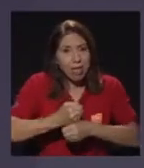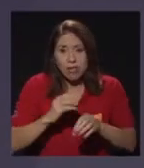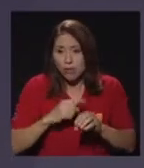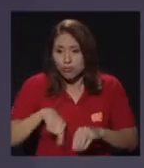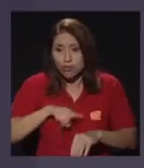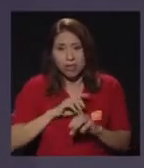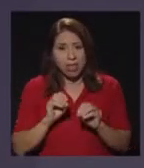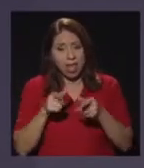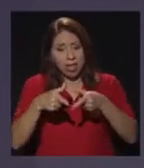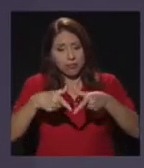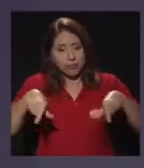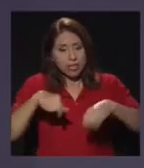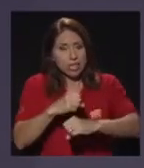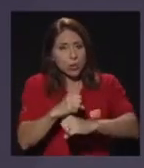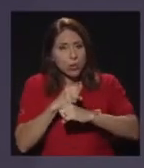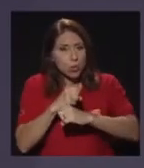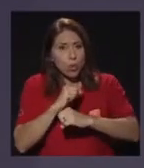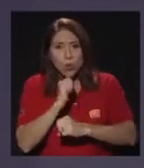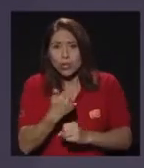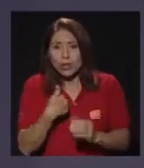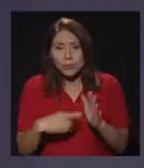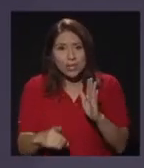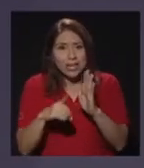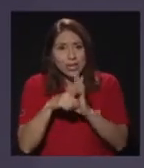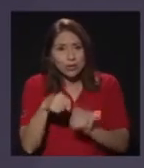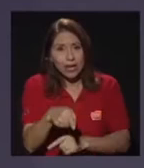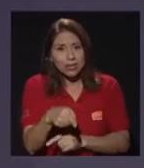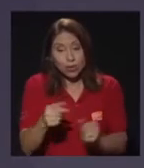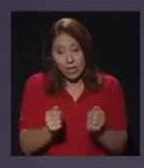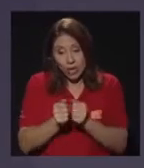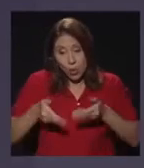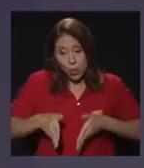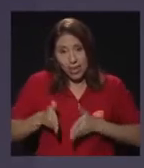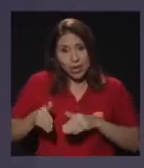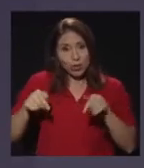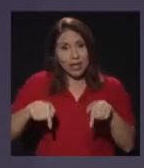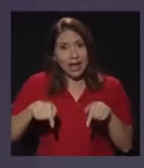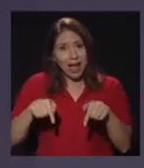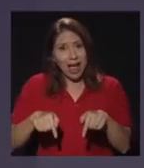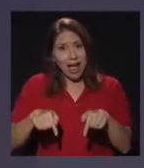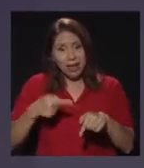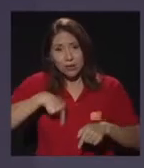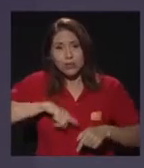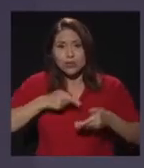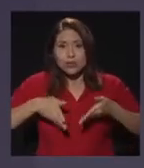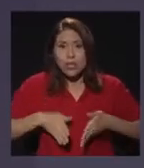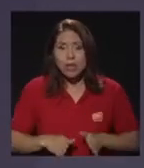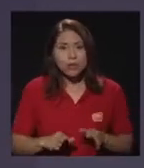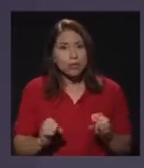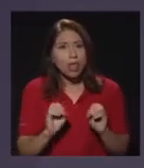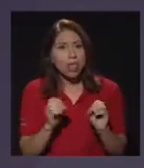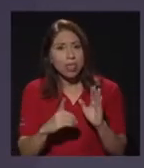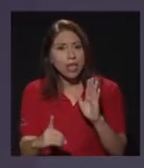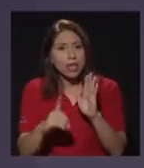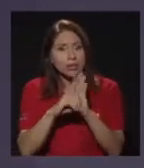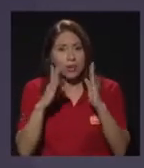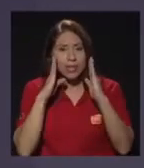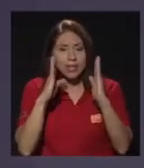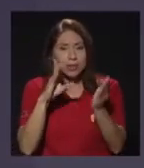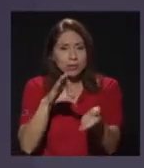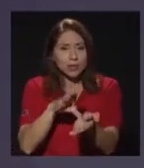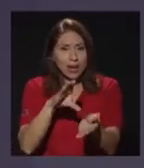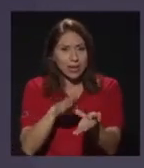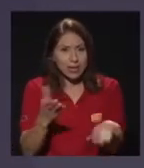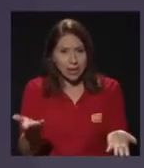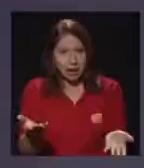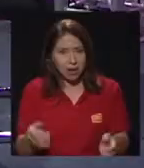No tenemos derecho a eso. Y con hijos acá, tampoco nuestros hijos tienen derecho a ser atendidos en una clínica o